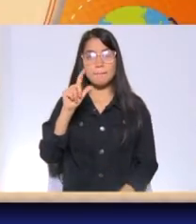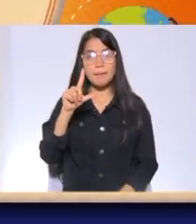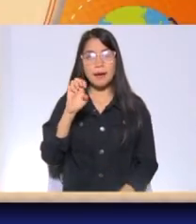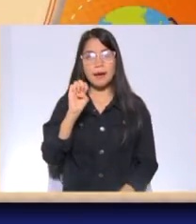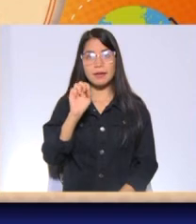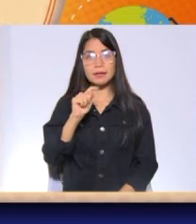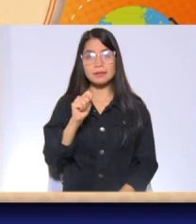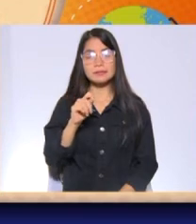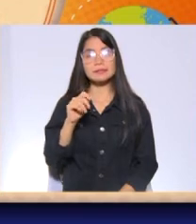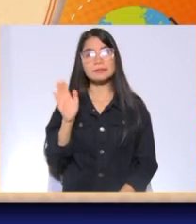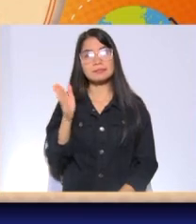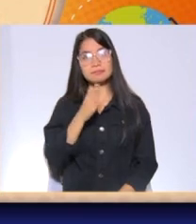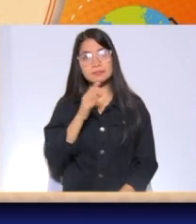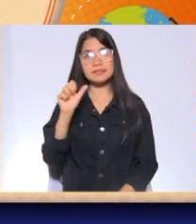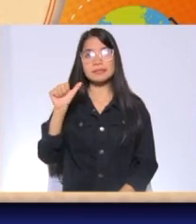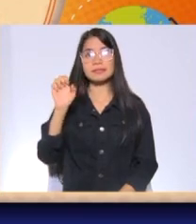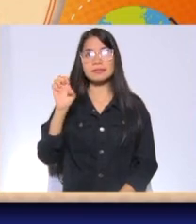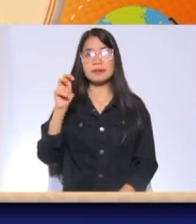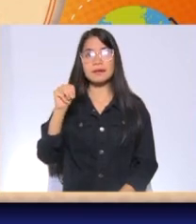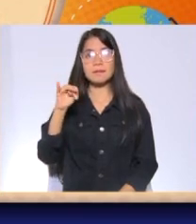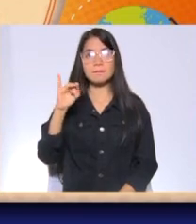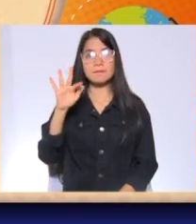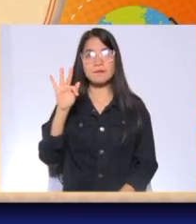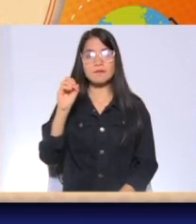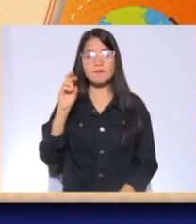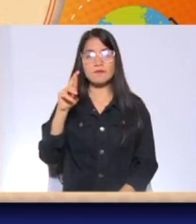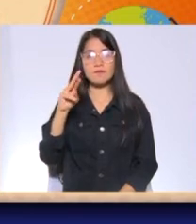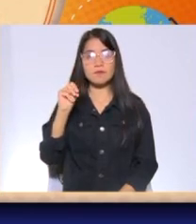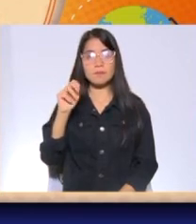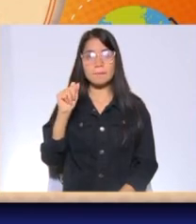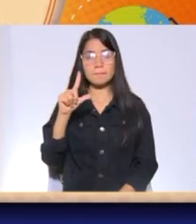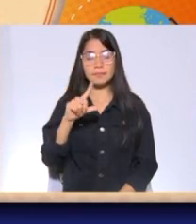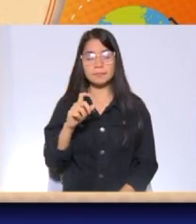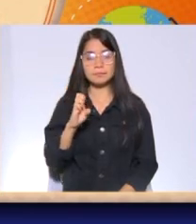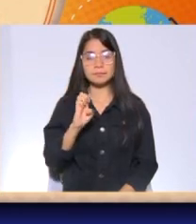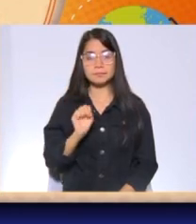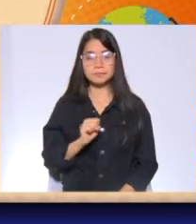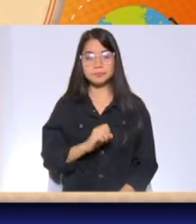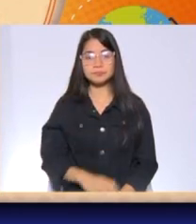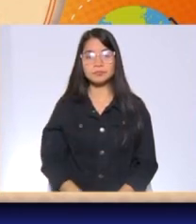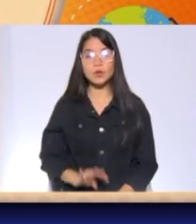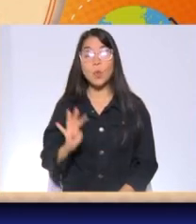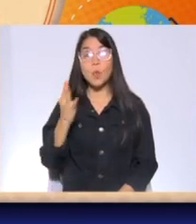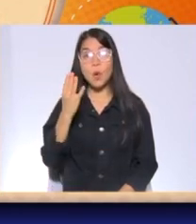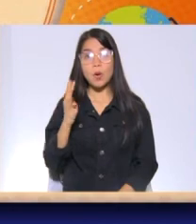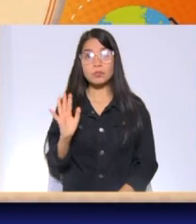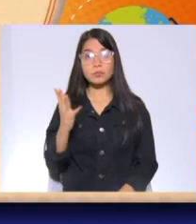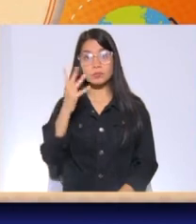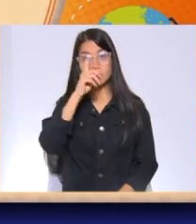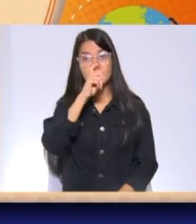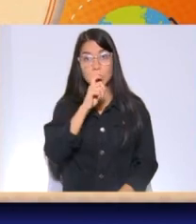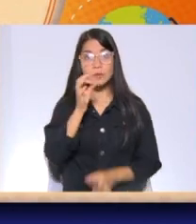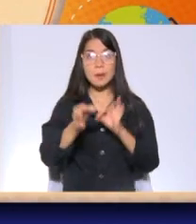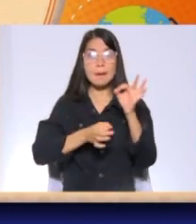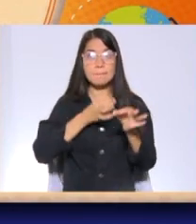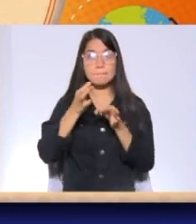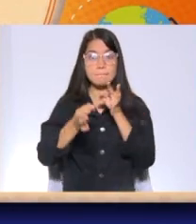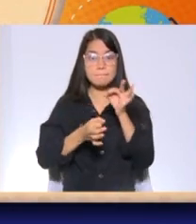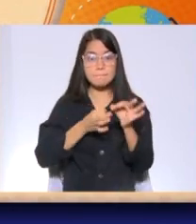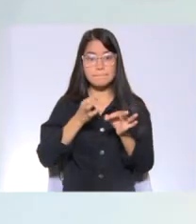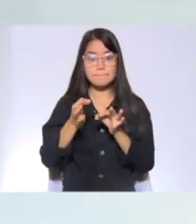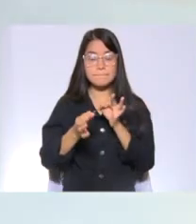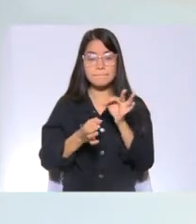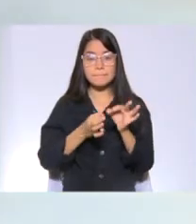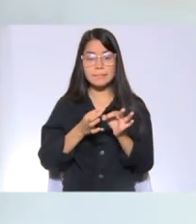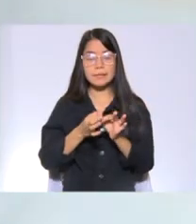van a mencionar y explicar cinco deportes informales o semiformales. Tal vez en la localidad, en el estado donde